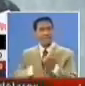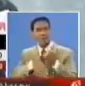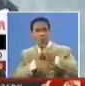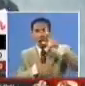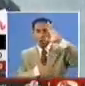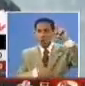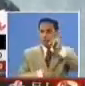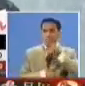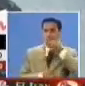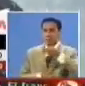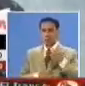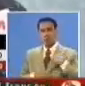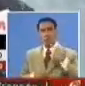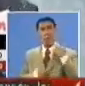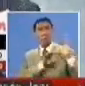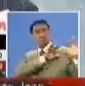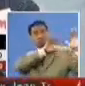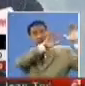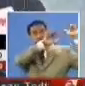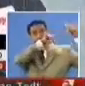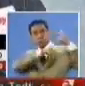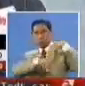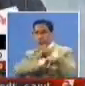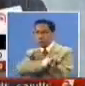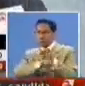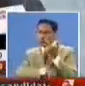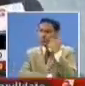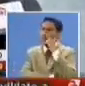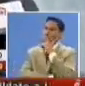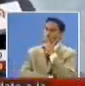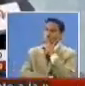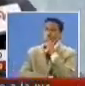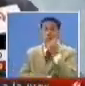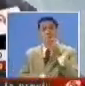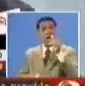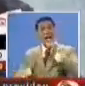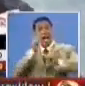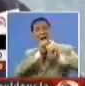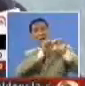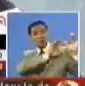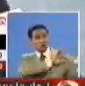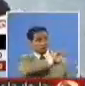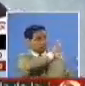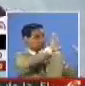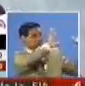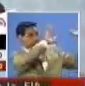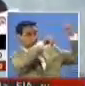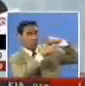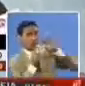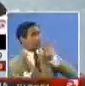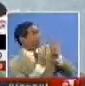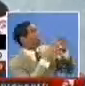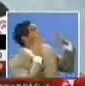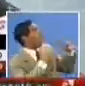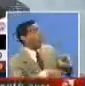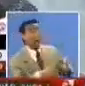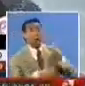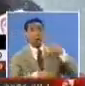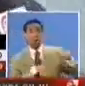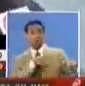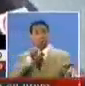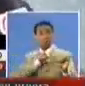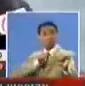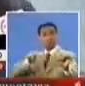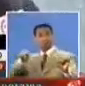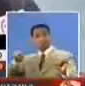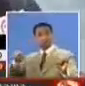parecía verdad. Y cuando yo bajé esa ola, de todas esas toneladas de agua atrás mío, que lo parecido a esto atrás mío, pero